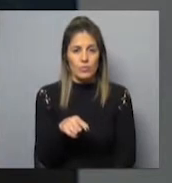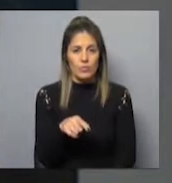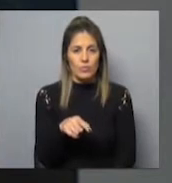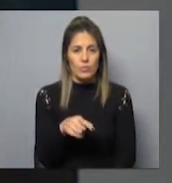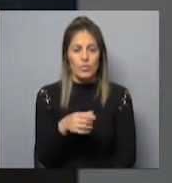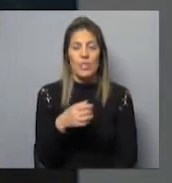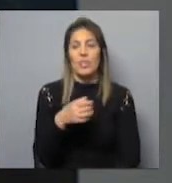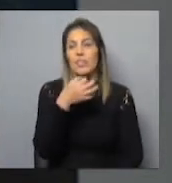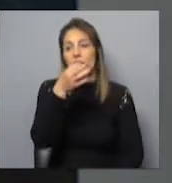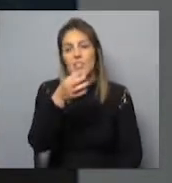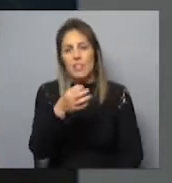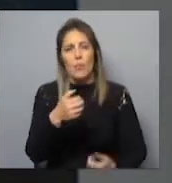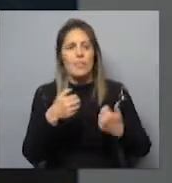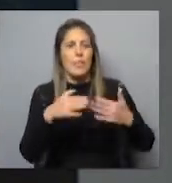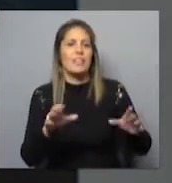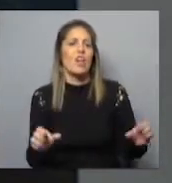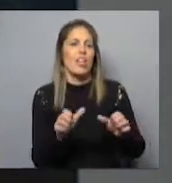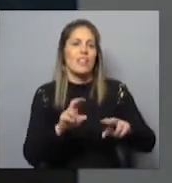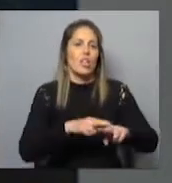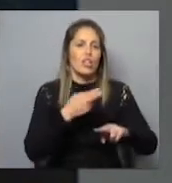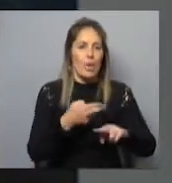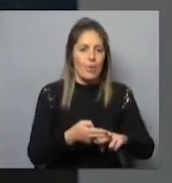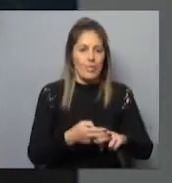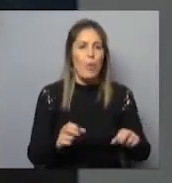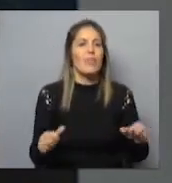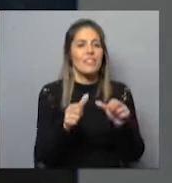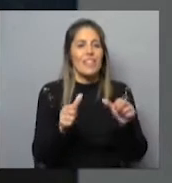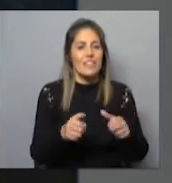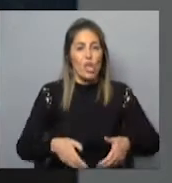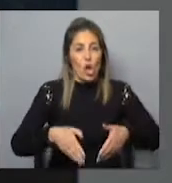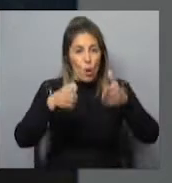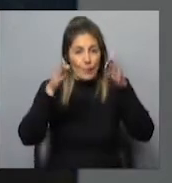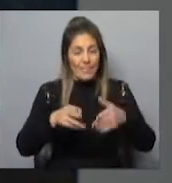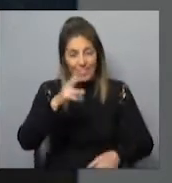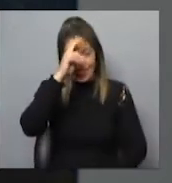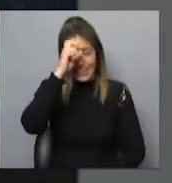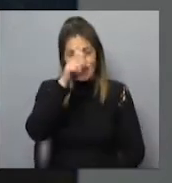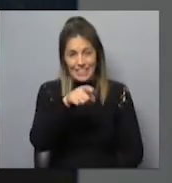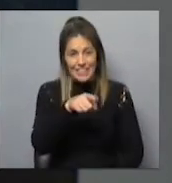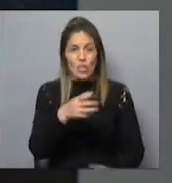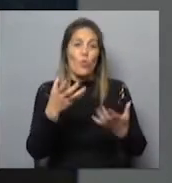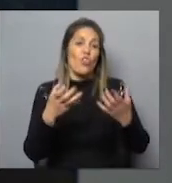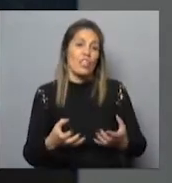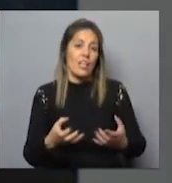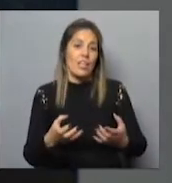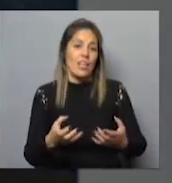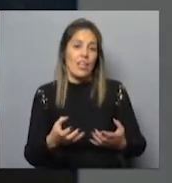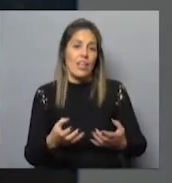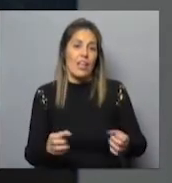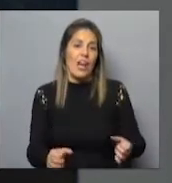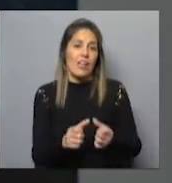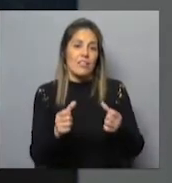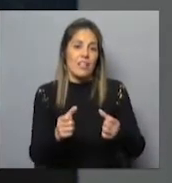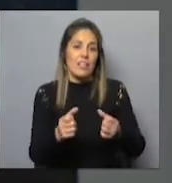vender como empezaron a hacer nuevamente siempre se están haciendo en el clínic no quiere hacer nada en